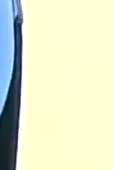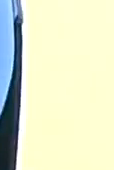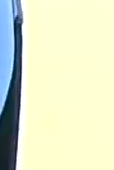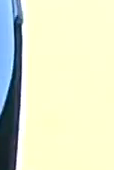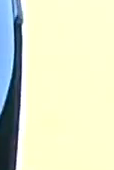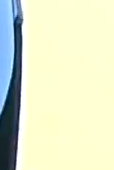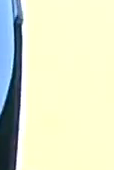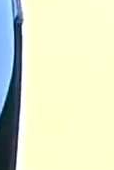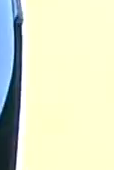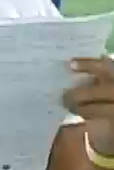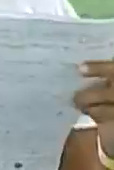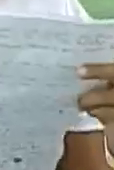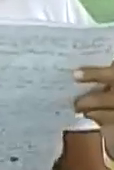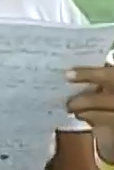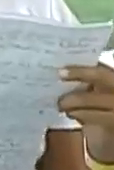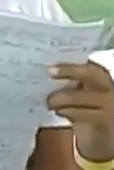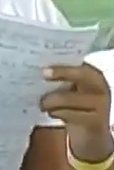y mucho con poco.